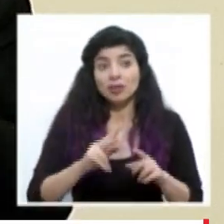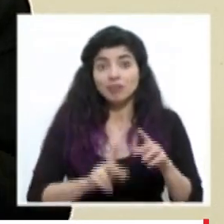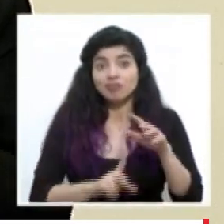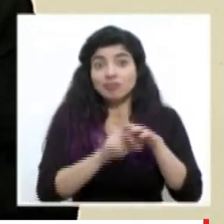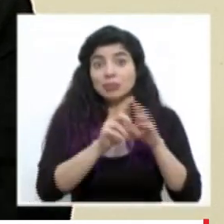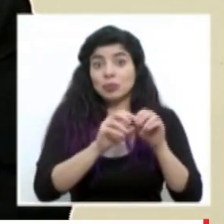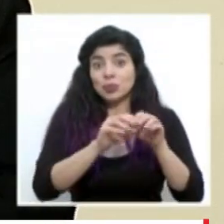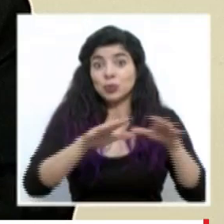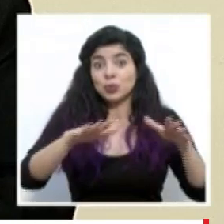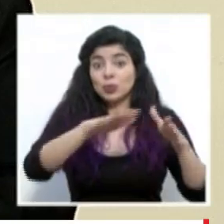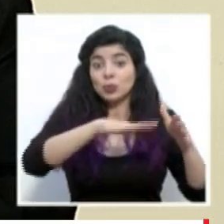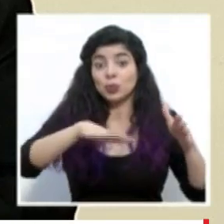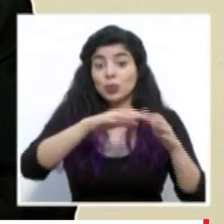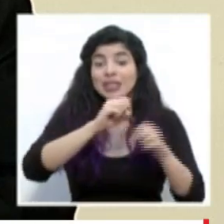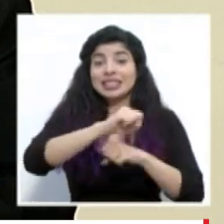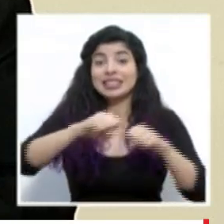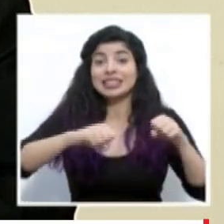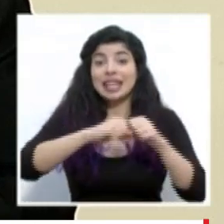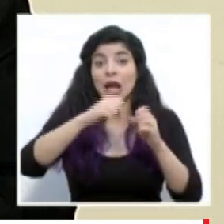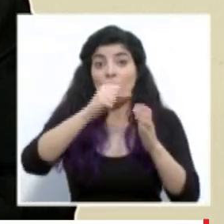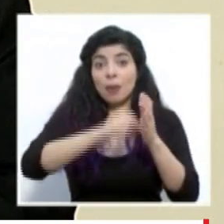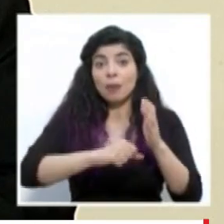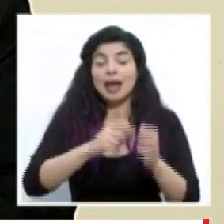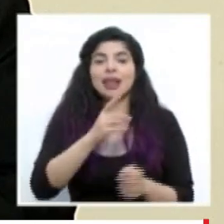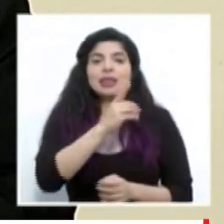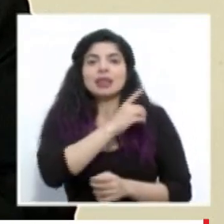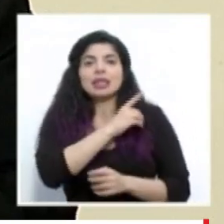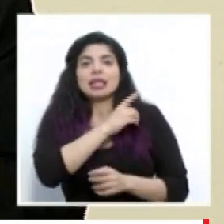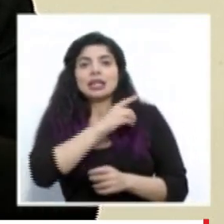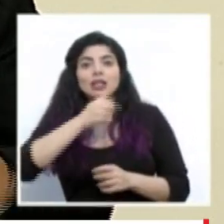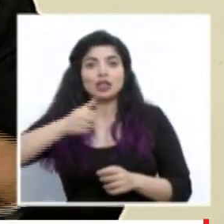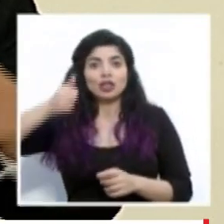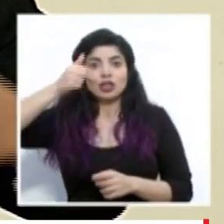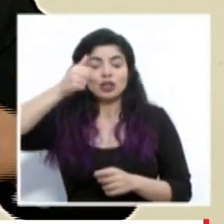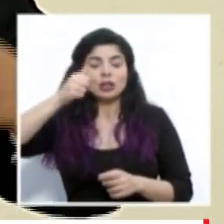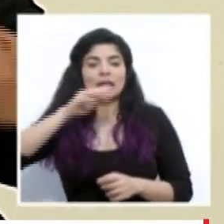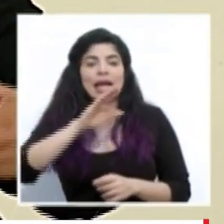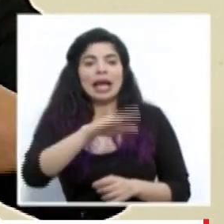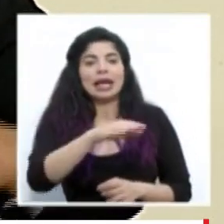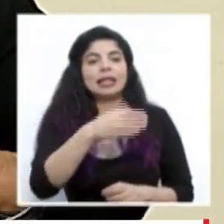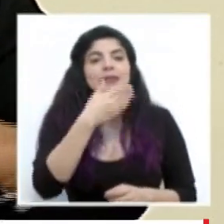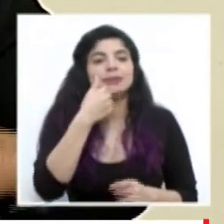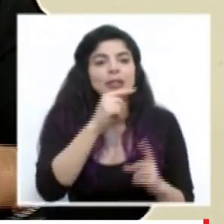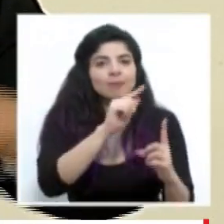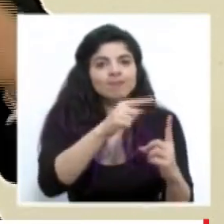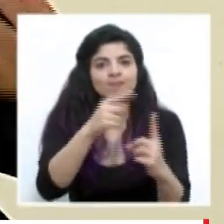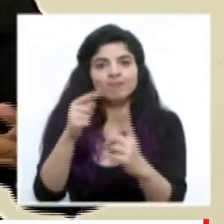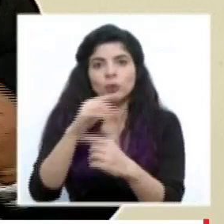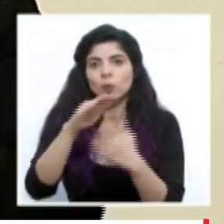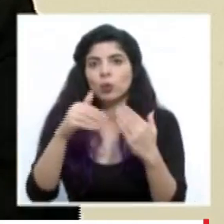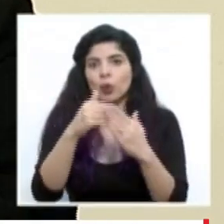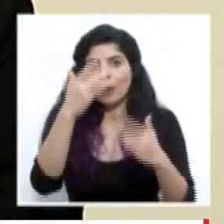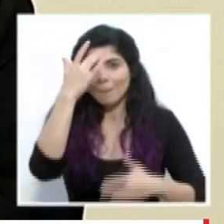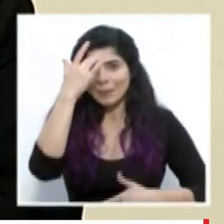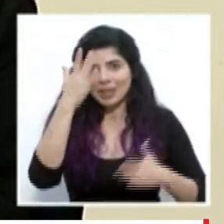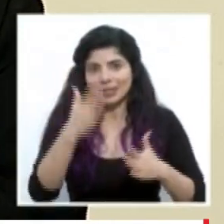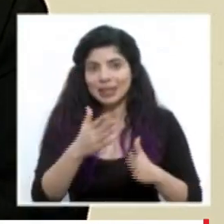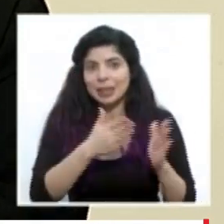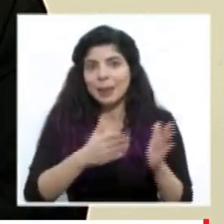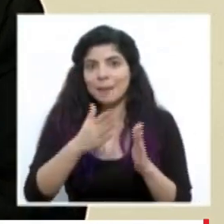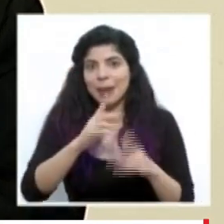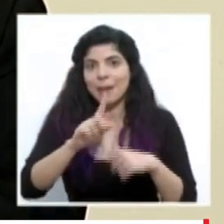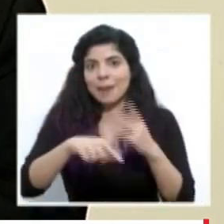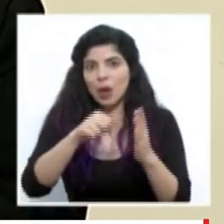brote en sala de operaciones, la dirección del centro tomó la decisión de tratar de hacerle las pruebas a todos los pacientes que estaban pendientes de